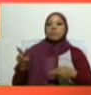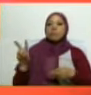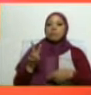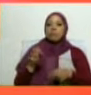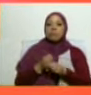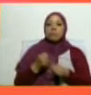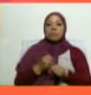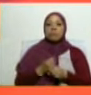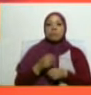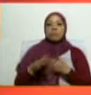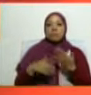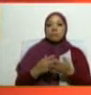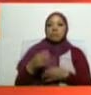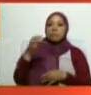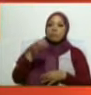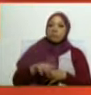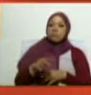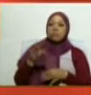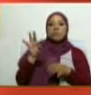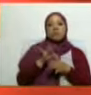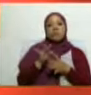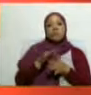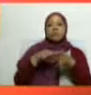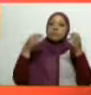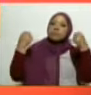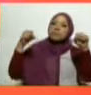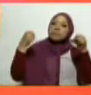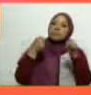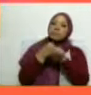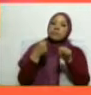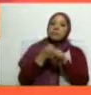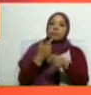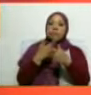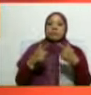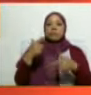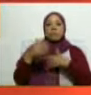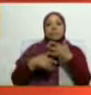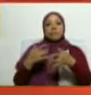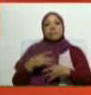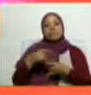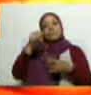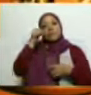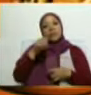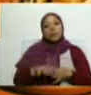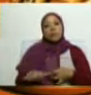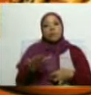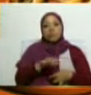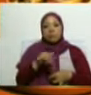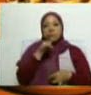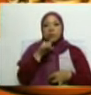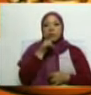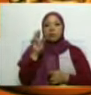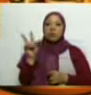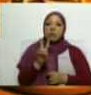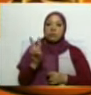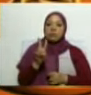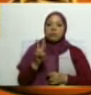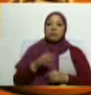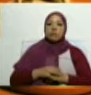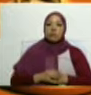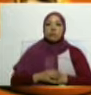responden a los fines del Estado en función del ejercicio de la soberanía y de los intereses del pueblo. Venezuela rechaza